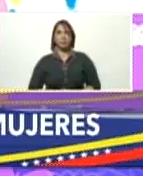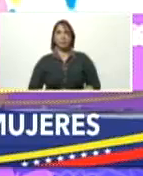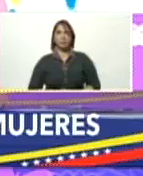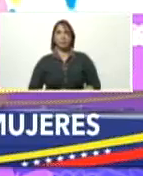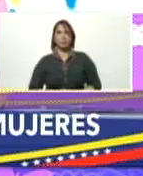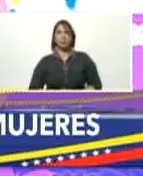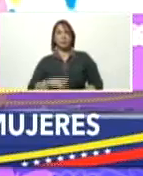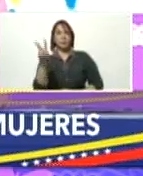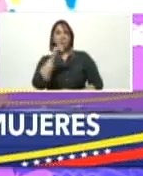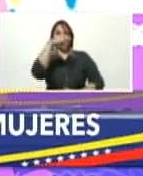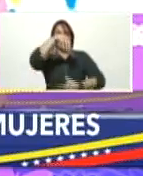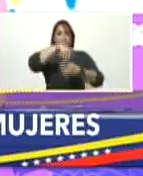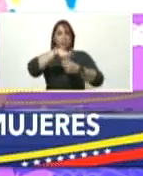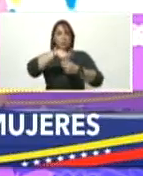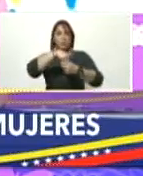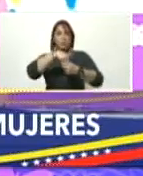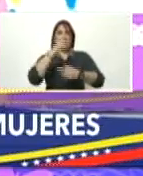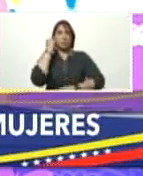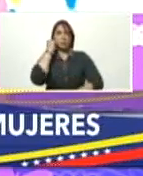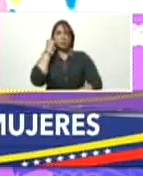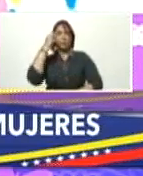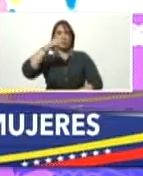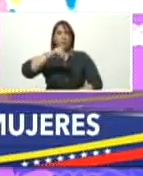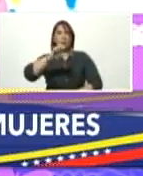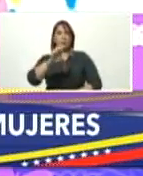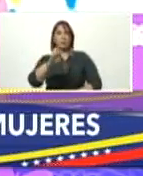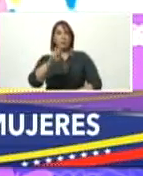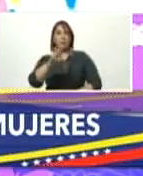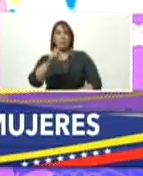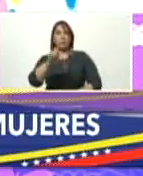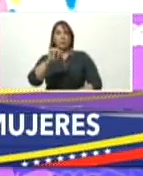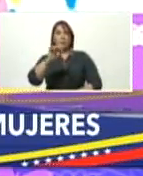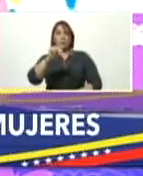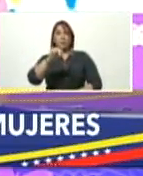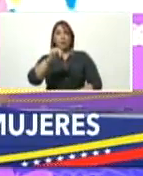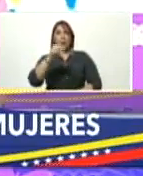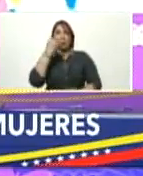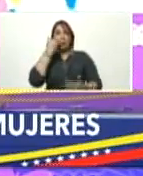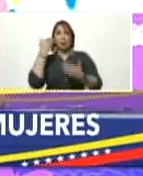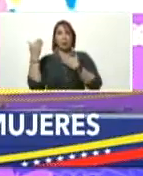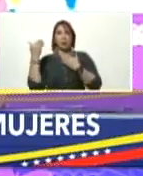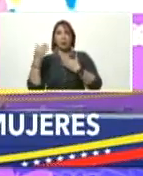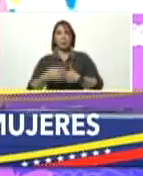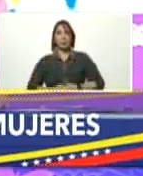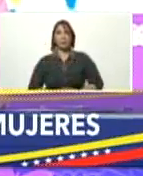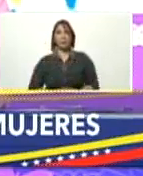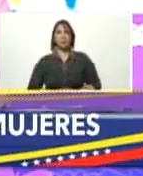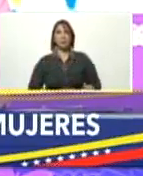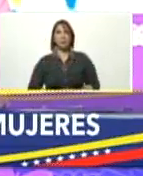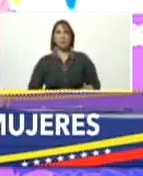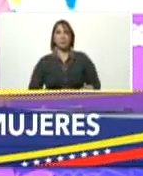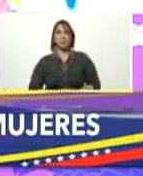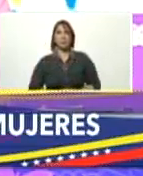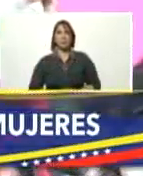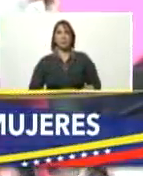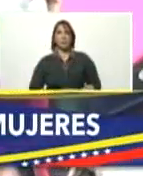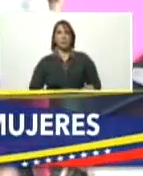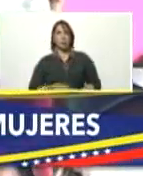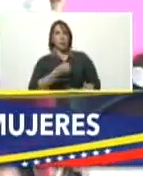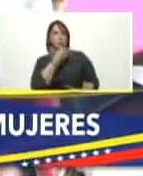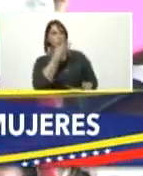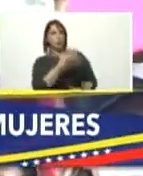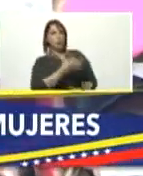en Venezuela. Se trata de Merlin Noemí Pirela Aguiar. Merlin. Muy buenas tardes,